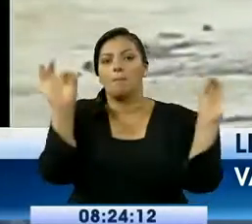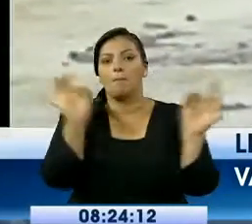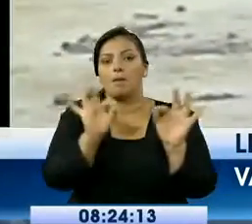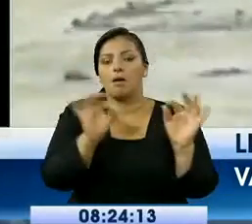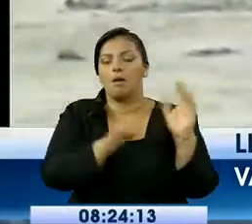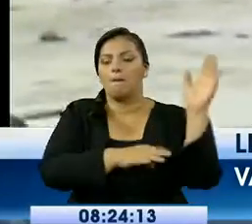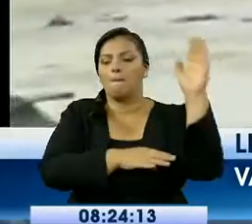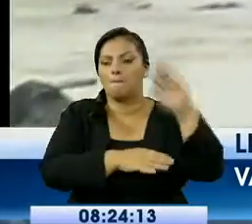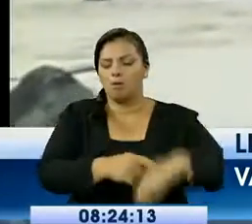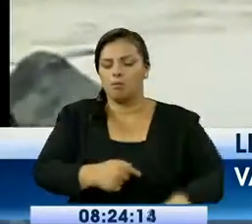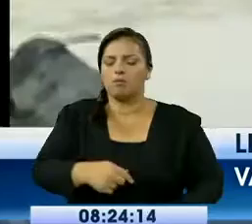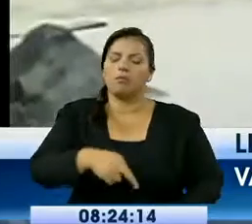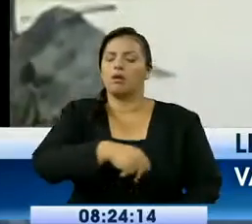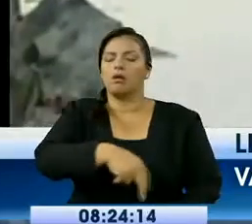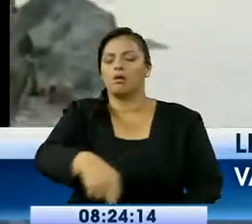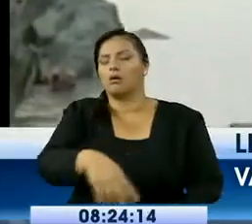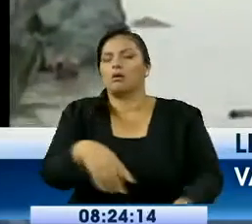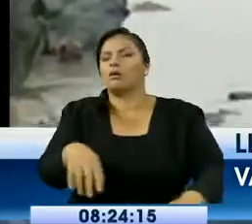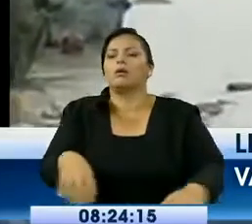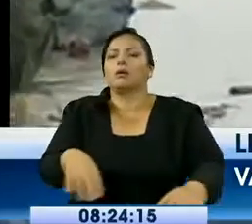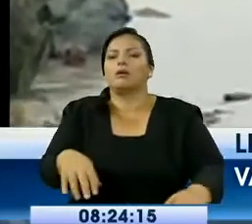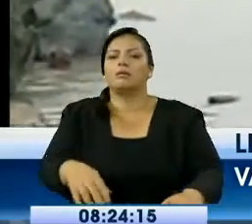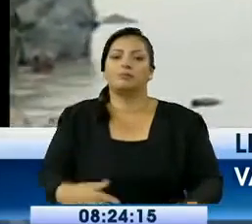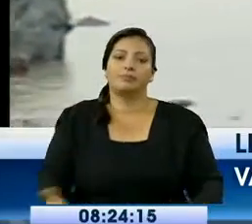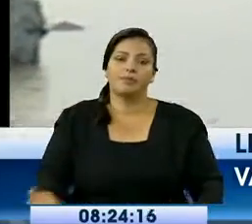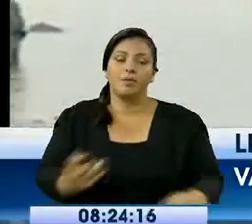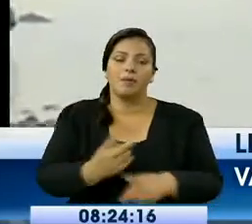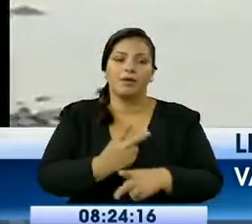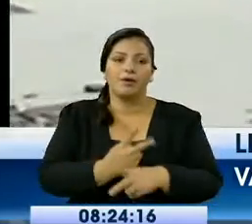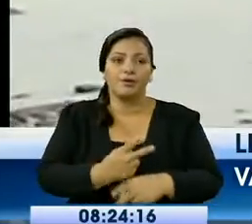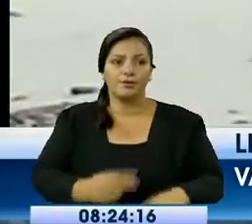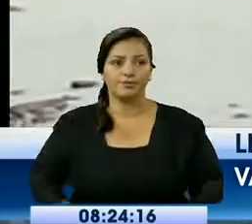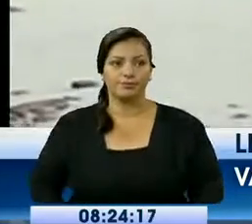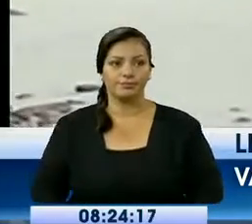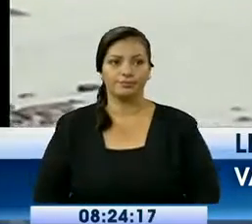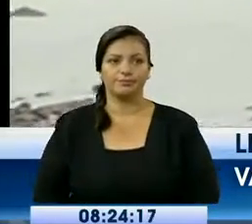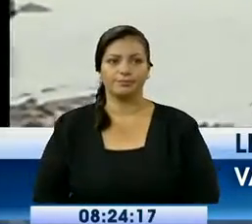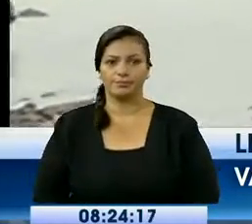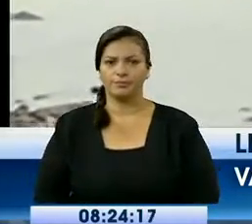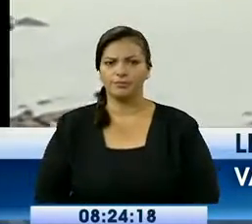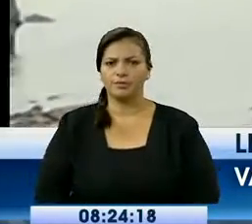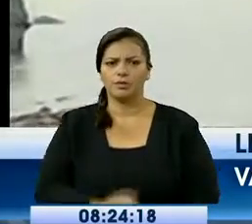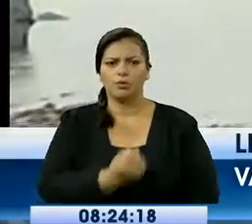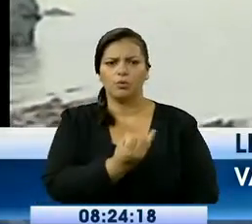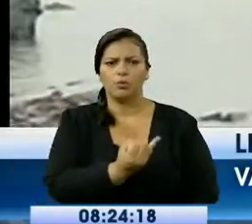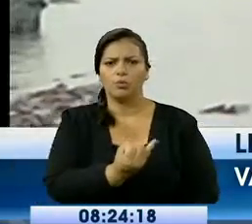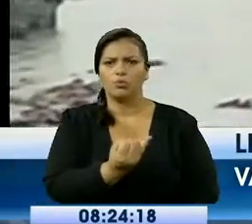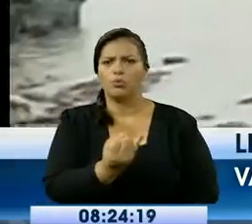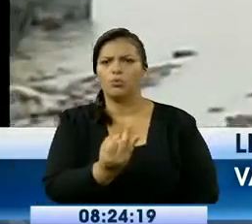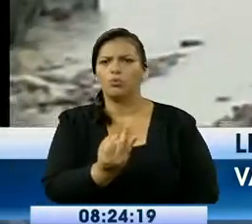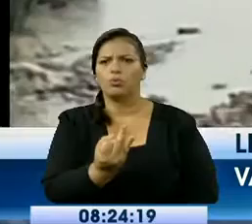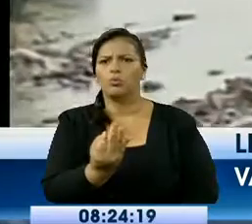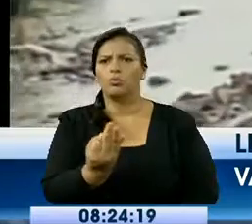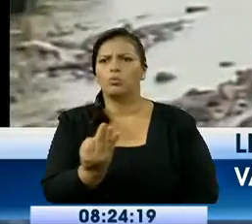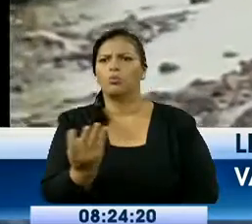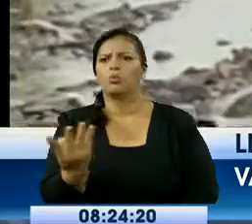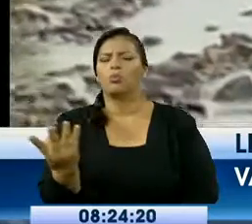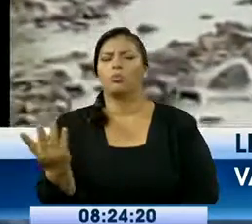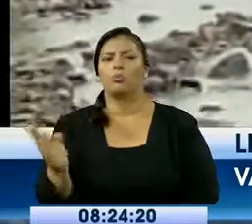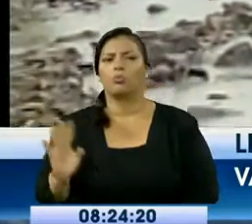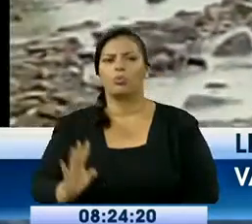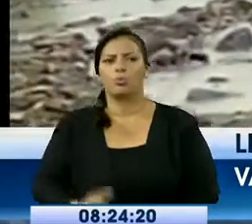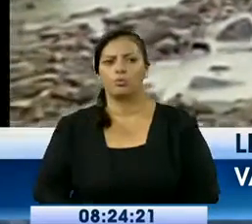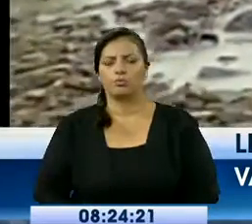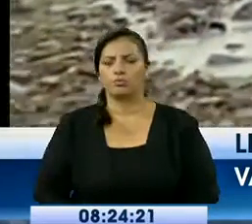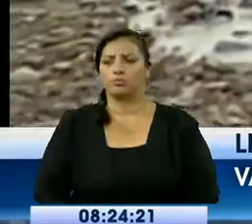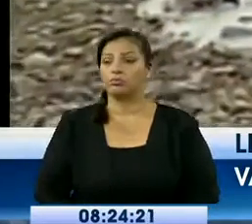trata de un solo medidor de energías. Son varios los que se encuentran por acá. Todos nos dice la gente, todos nos dice